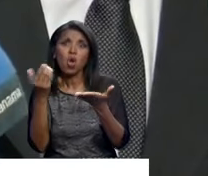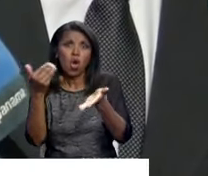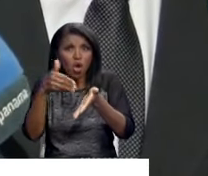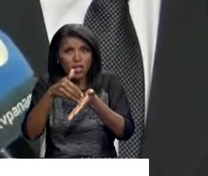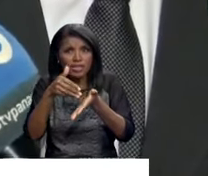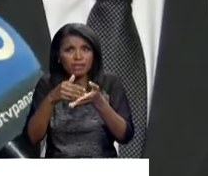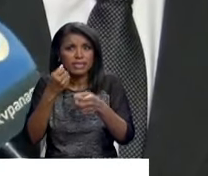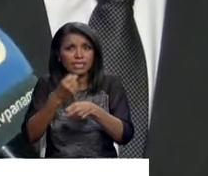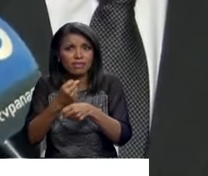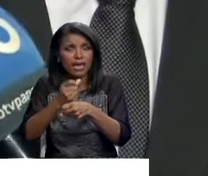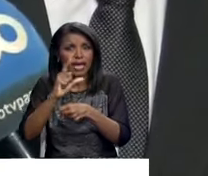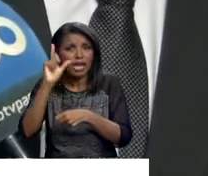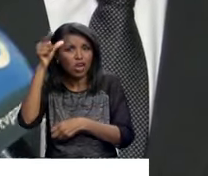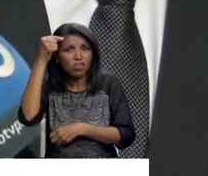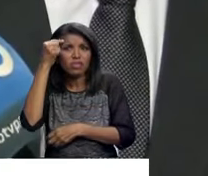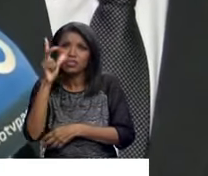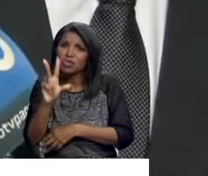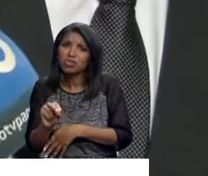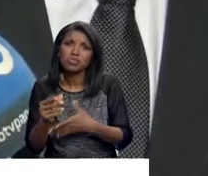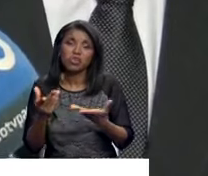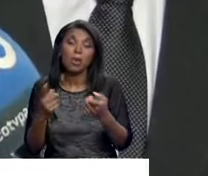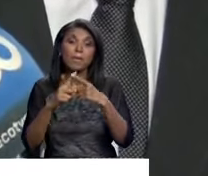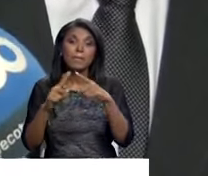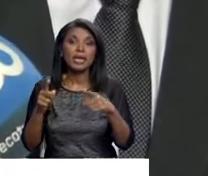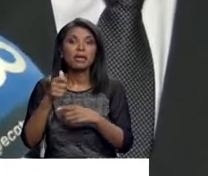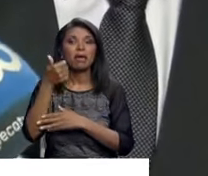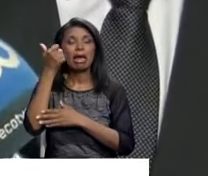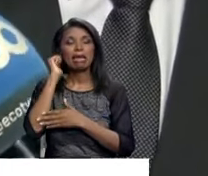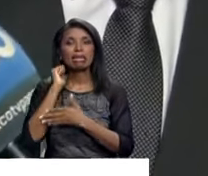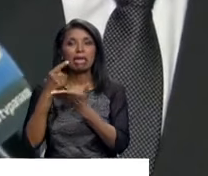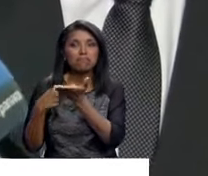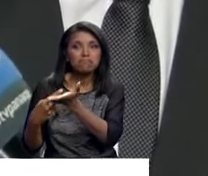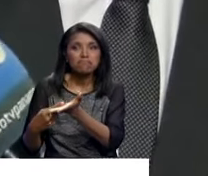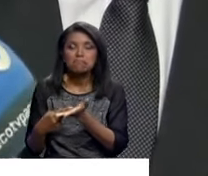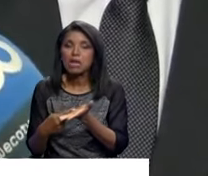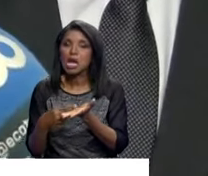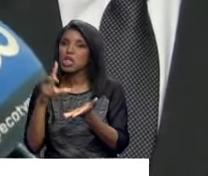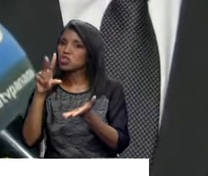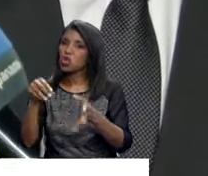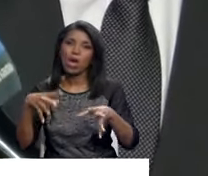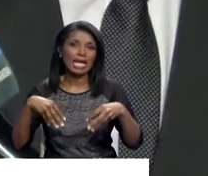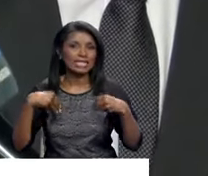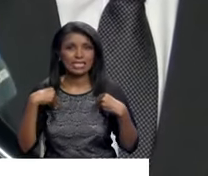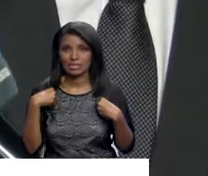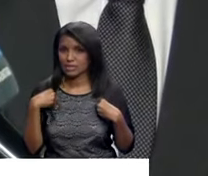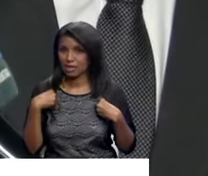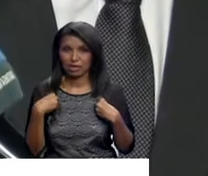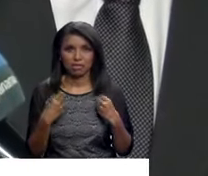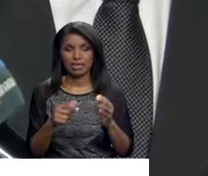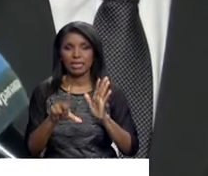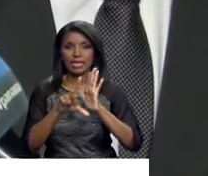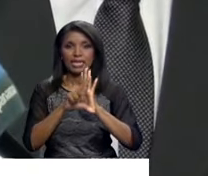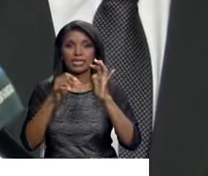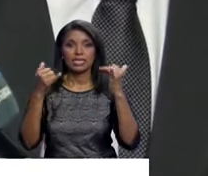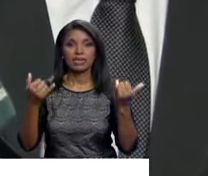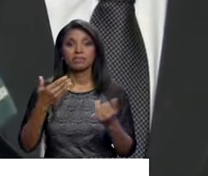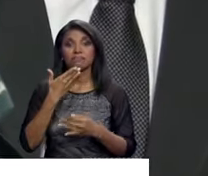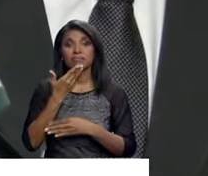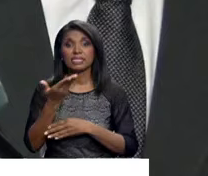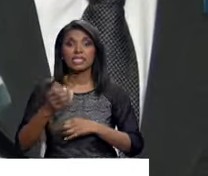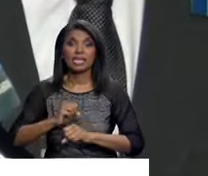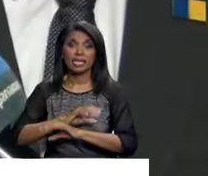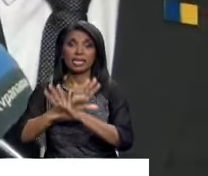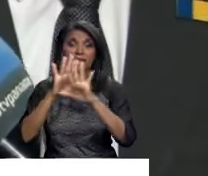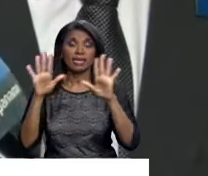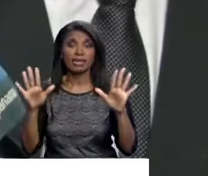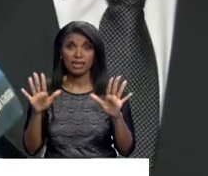es la voluntad en un momento donde, por un lado, el presidente Mulino hace un mensaje claro y tratando de posicionar a